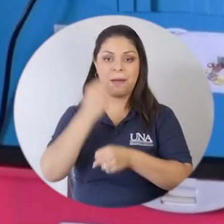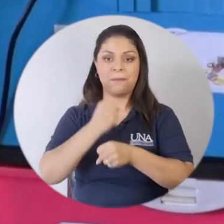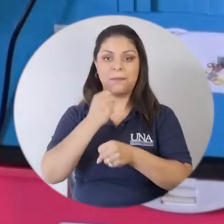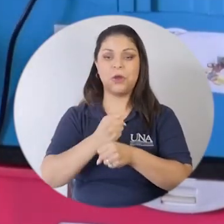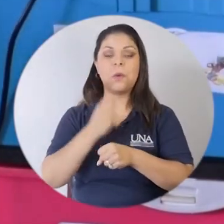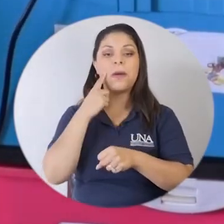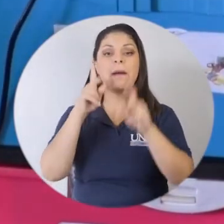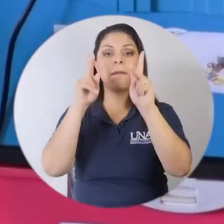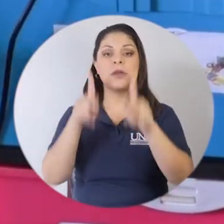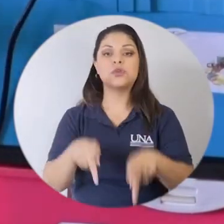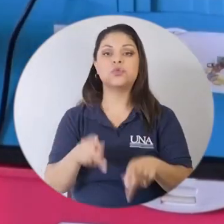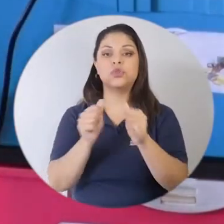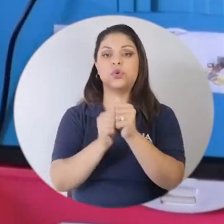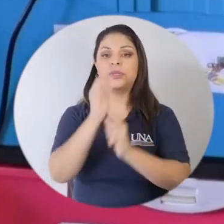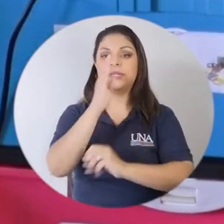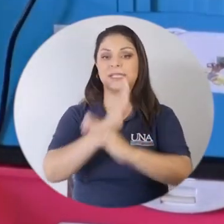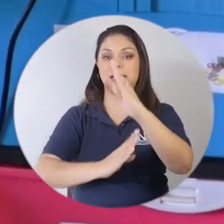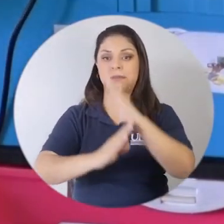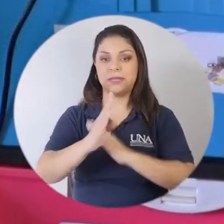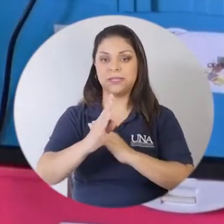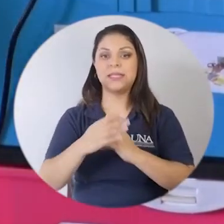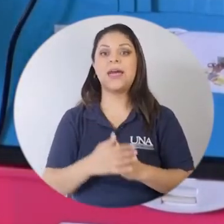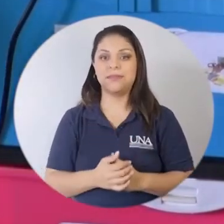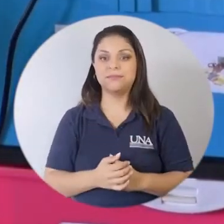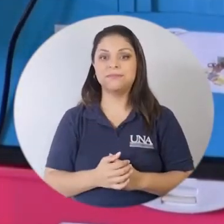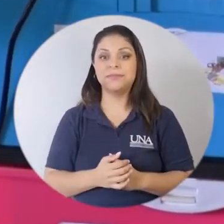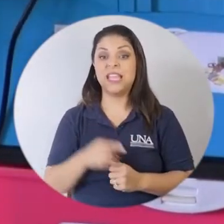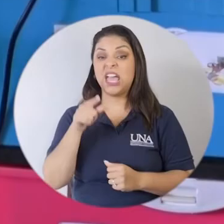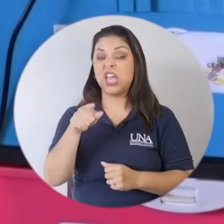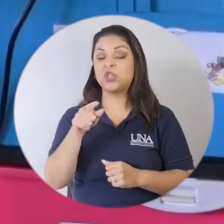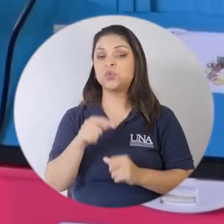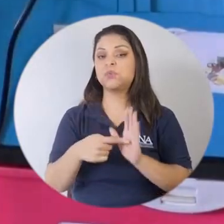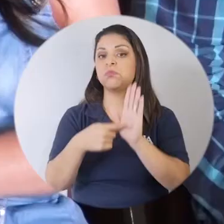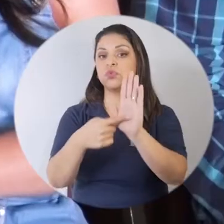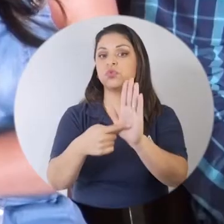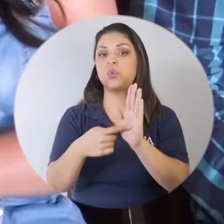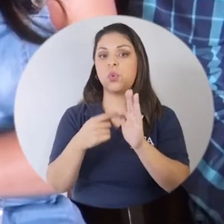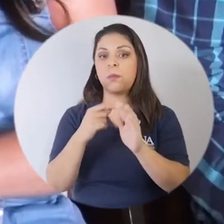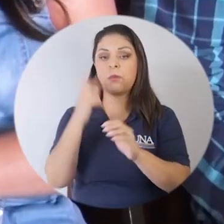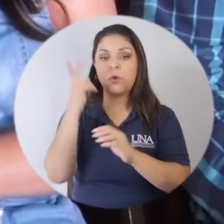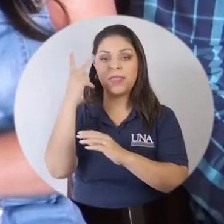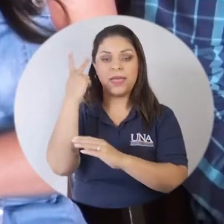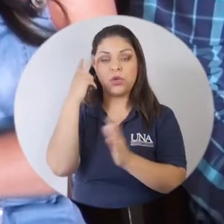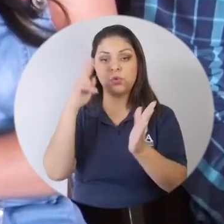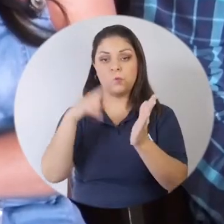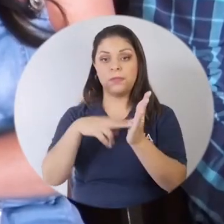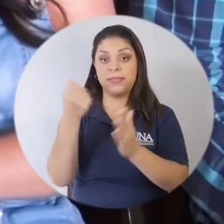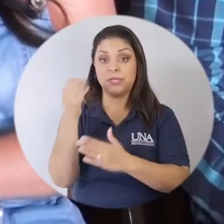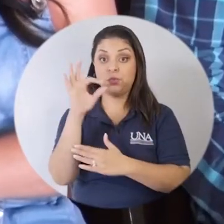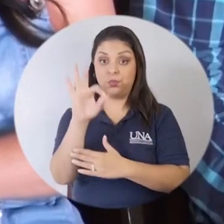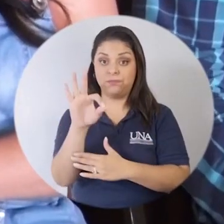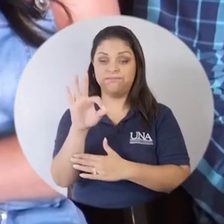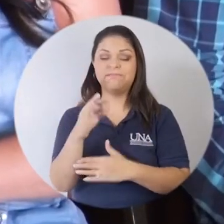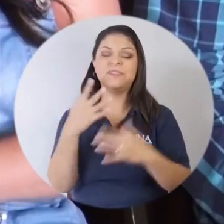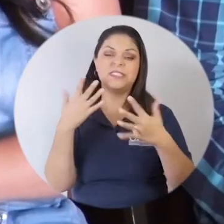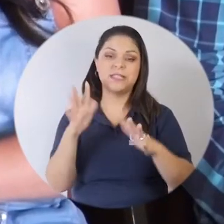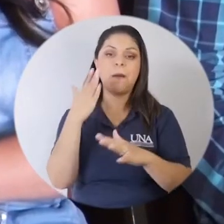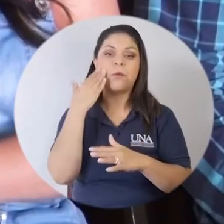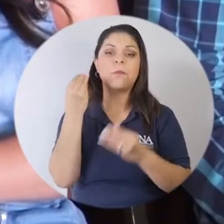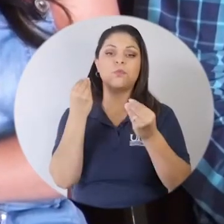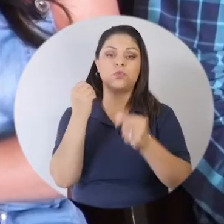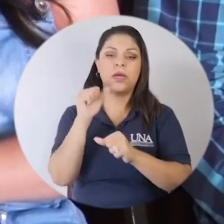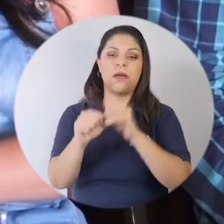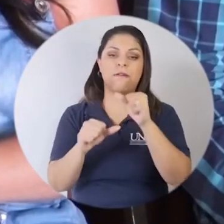empleo para personas con discapacidad. Esta política se diseñó en el 2019 y ya por muchos esfuerzos que